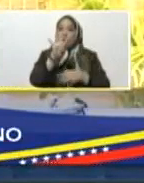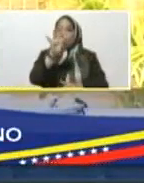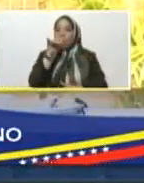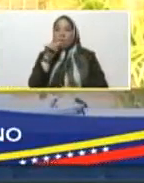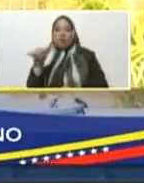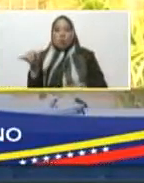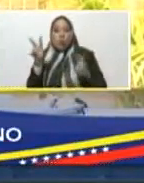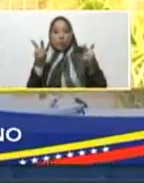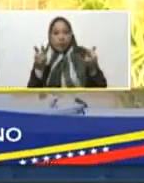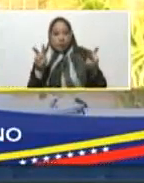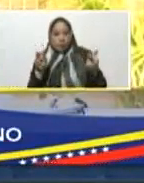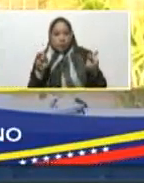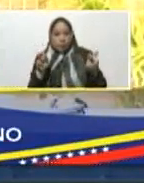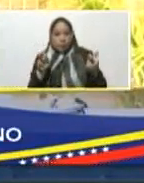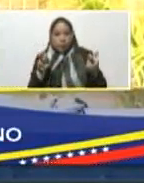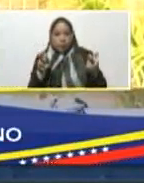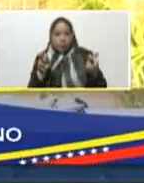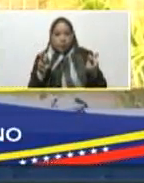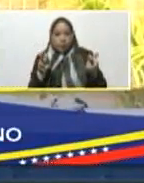denuncias nuevas.